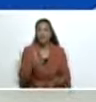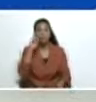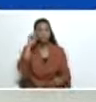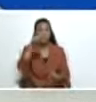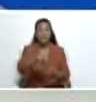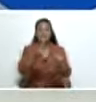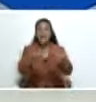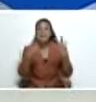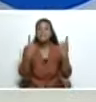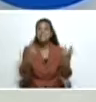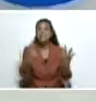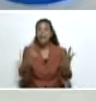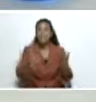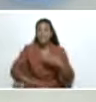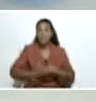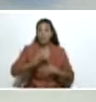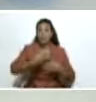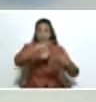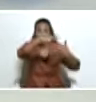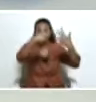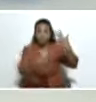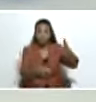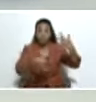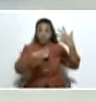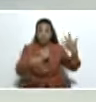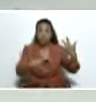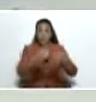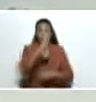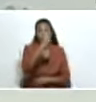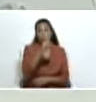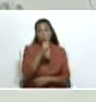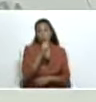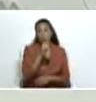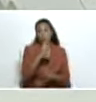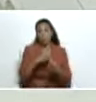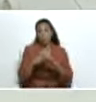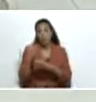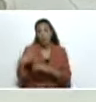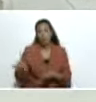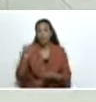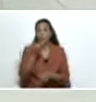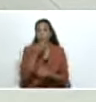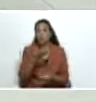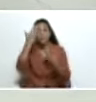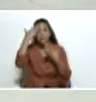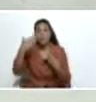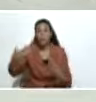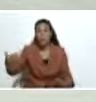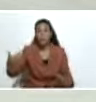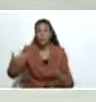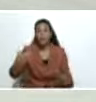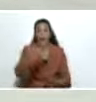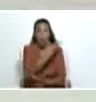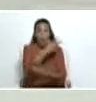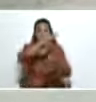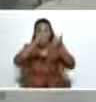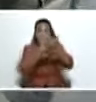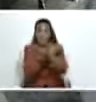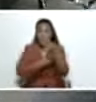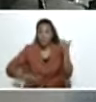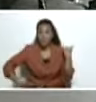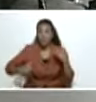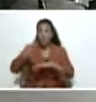que tenemos en el sistema del 1x10 del buen gobierno. Saludo a los vicepresidentes de